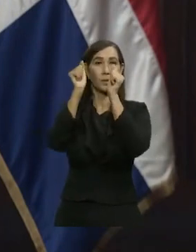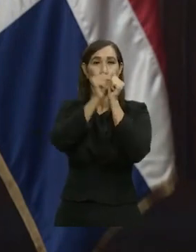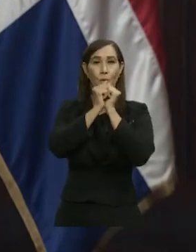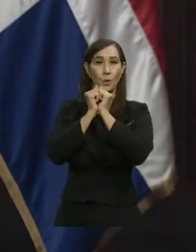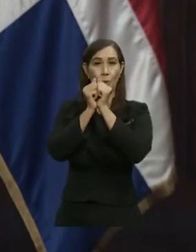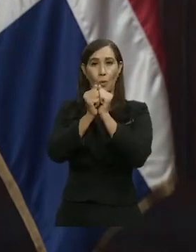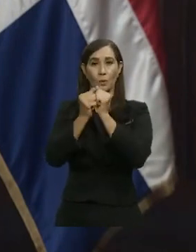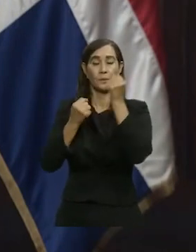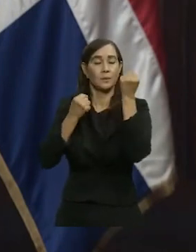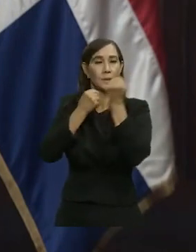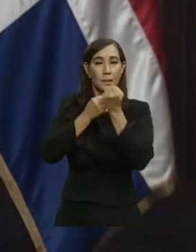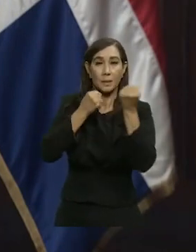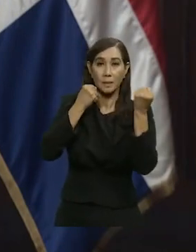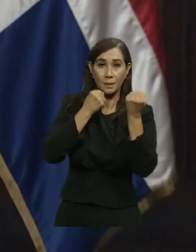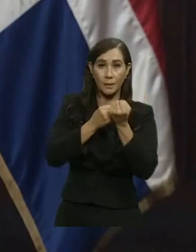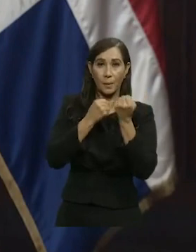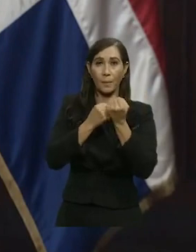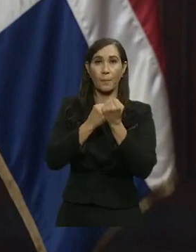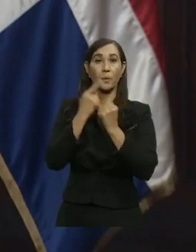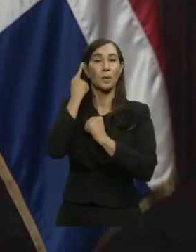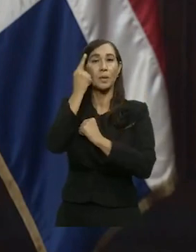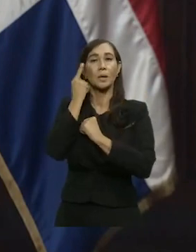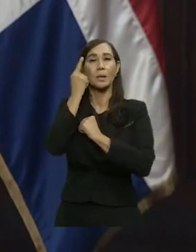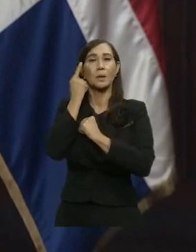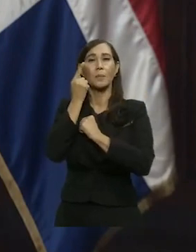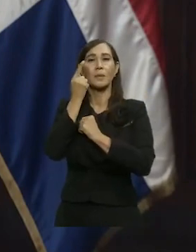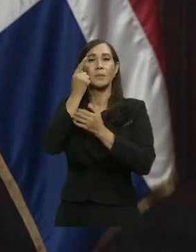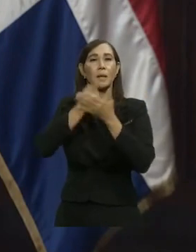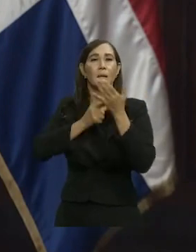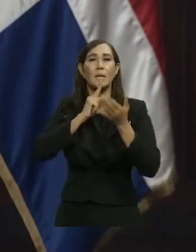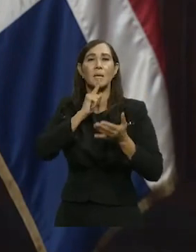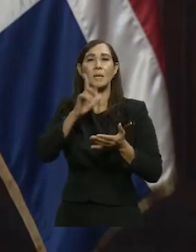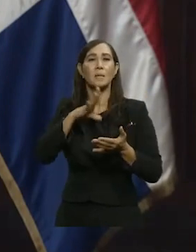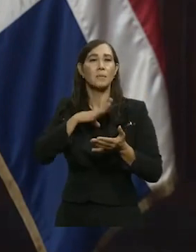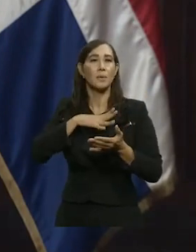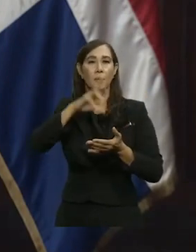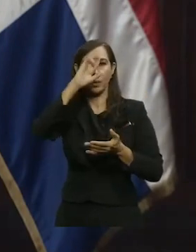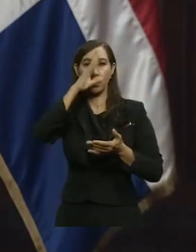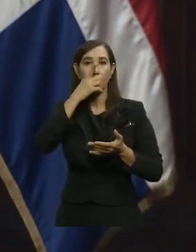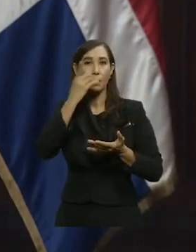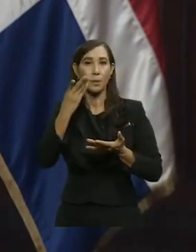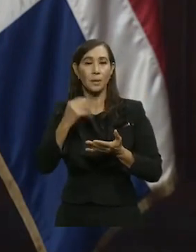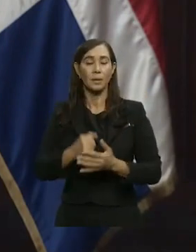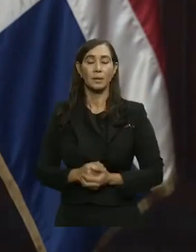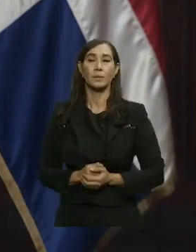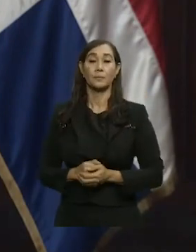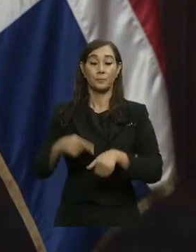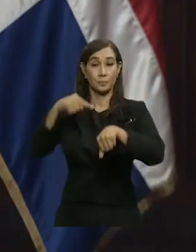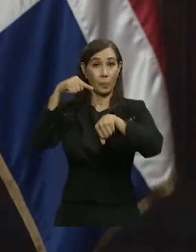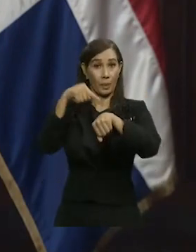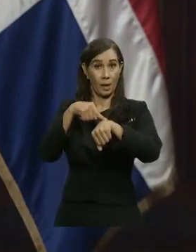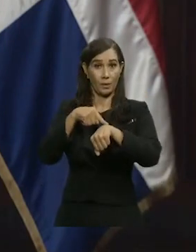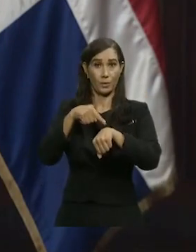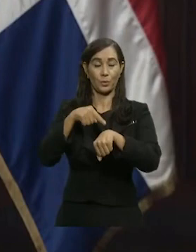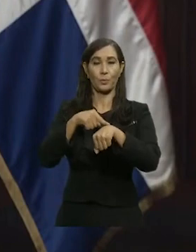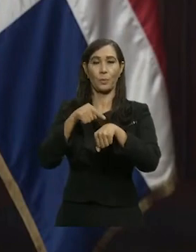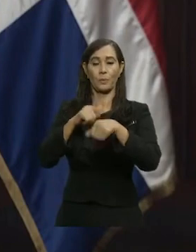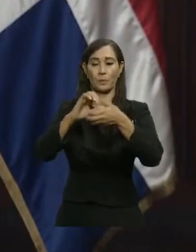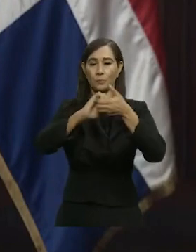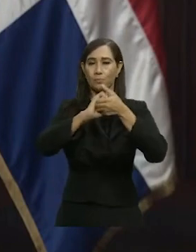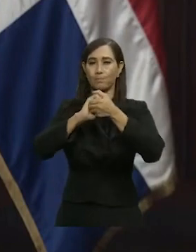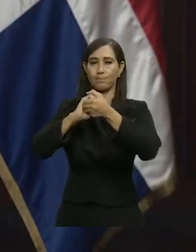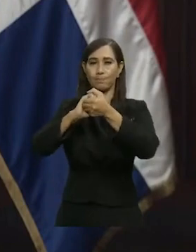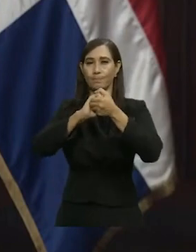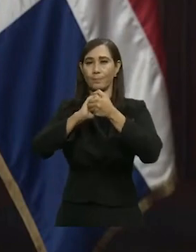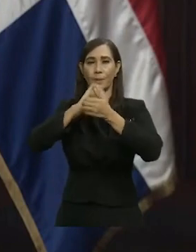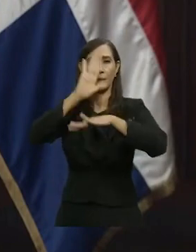de solidaridad y de pensar en el bienestar de nuestra nación. Es un momento para la unidad